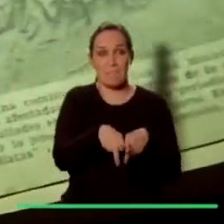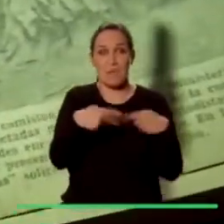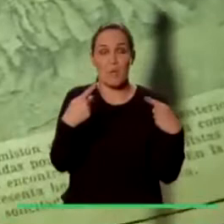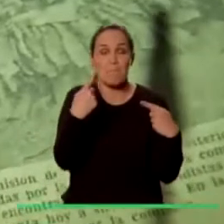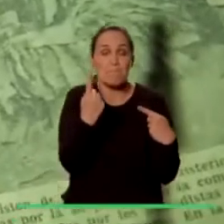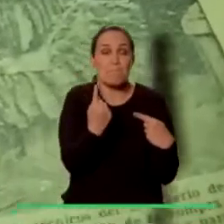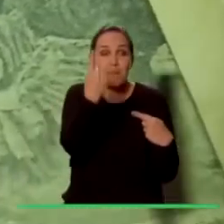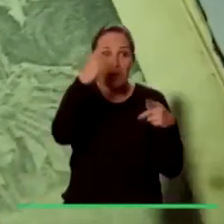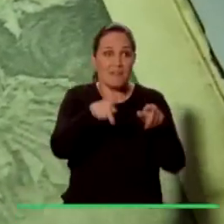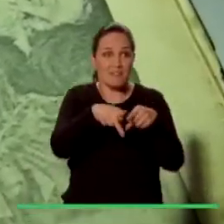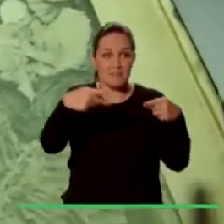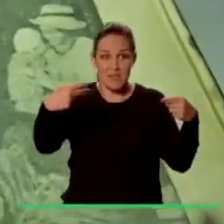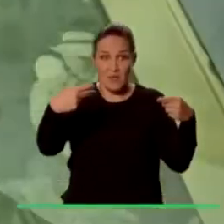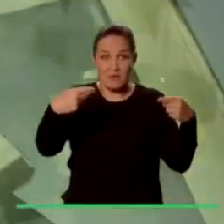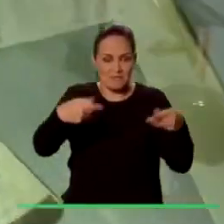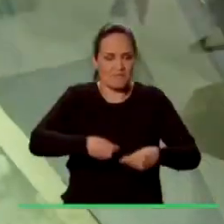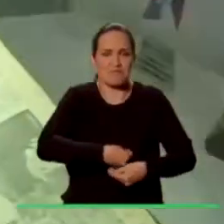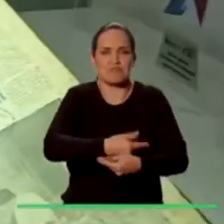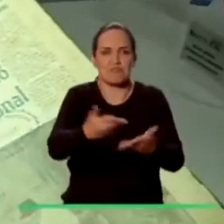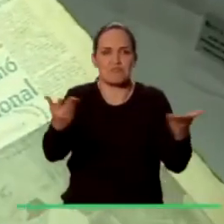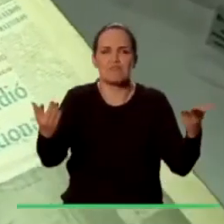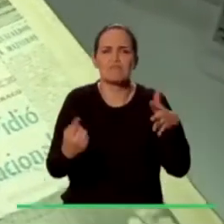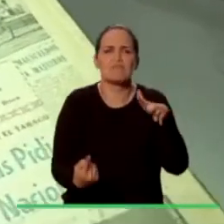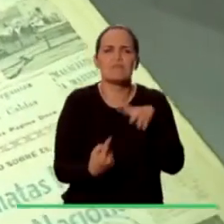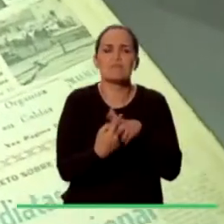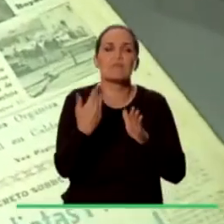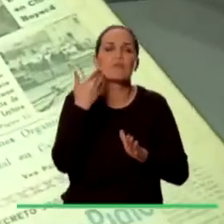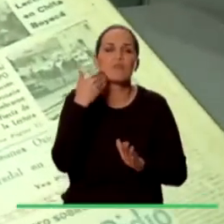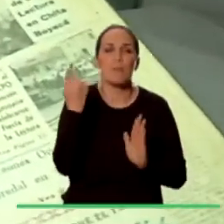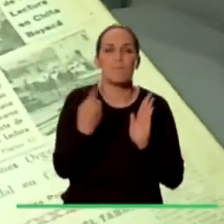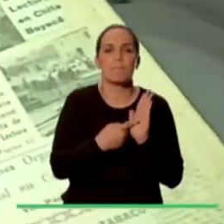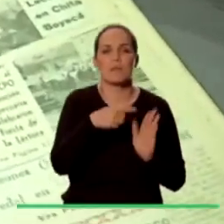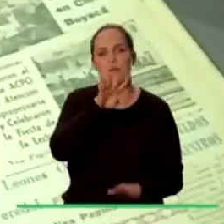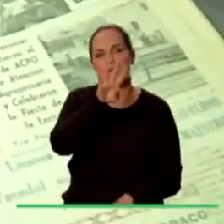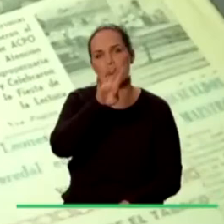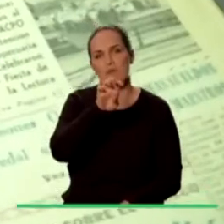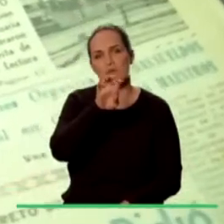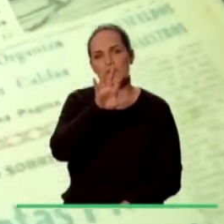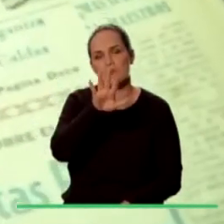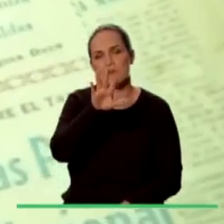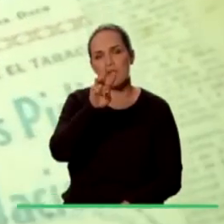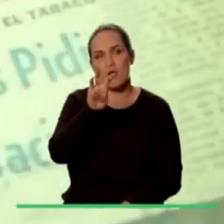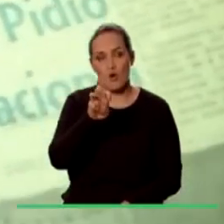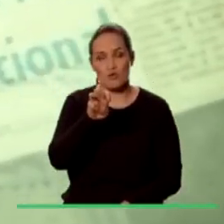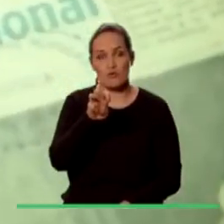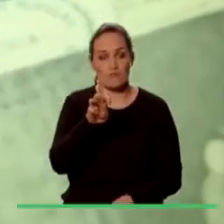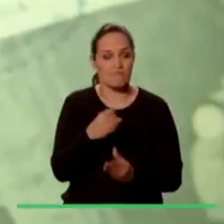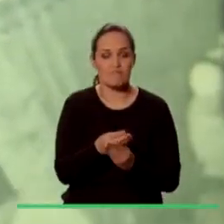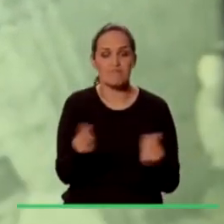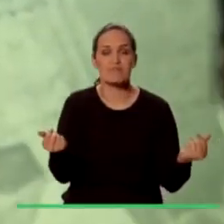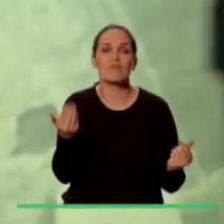El Campesino, el primer periódico El Campesino que existió, que nació en el año